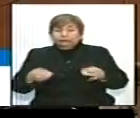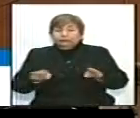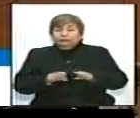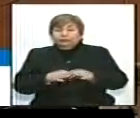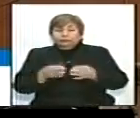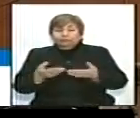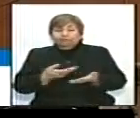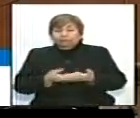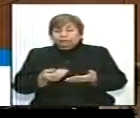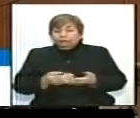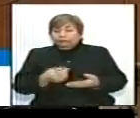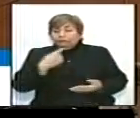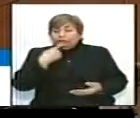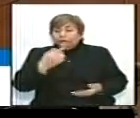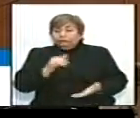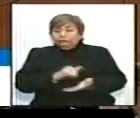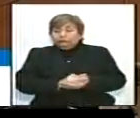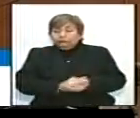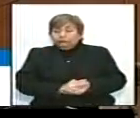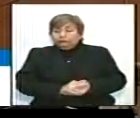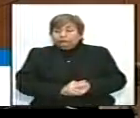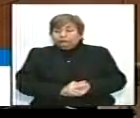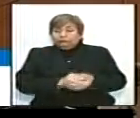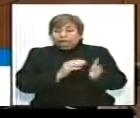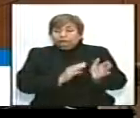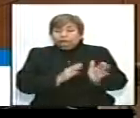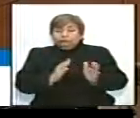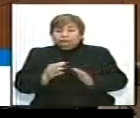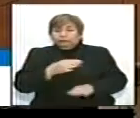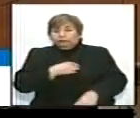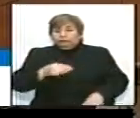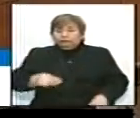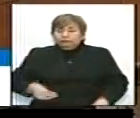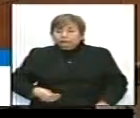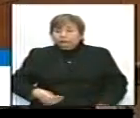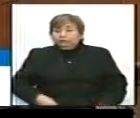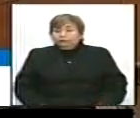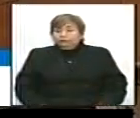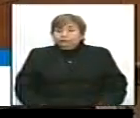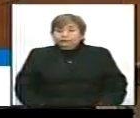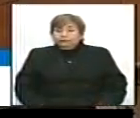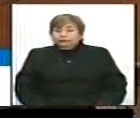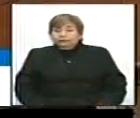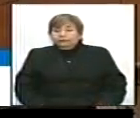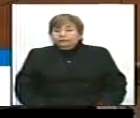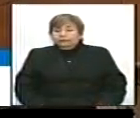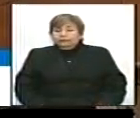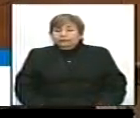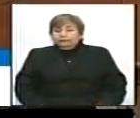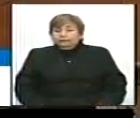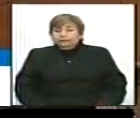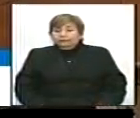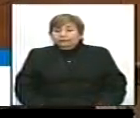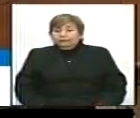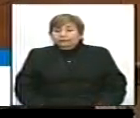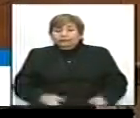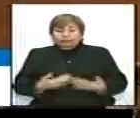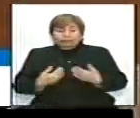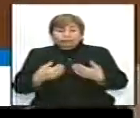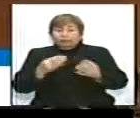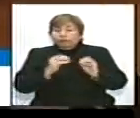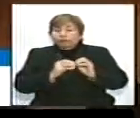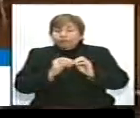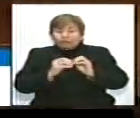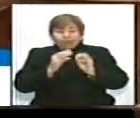infraestructura provisional es que se está gestionando desde el Ministerio los sistemas que puedan mejorar y dar